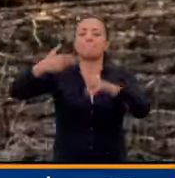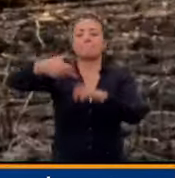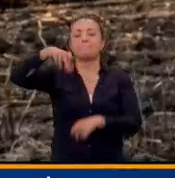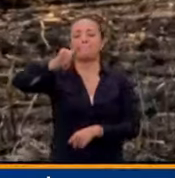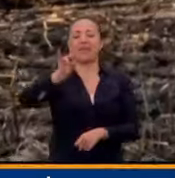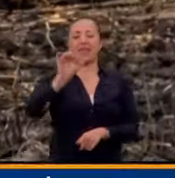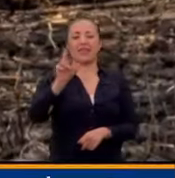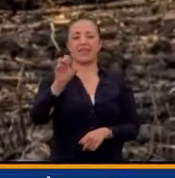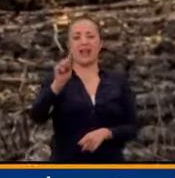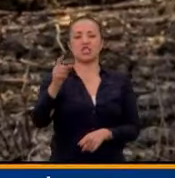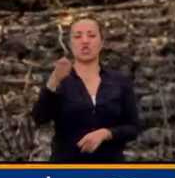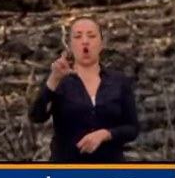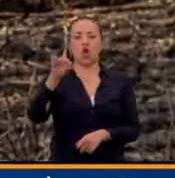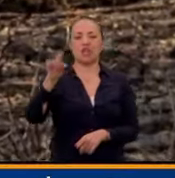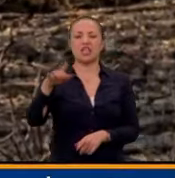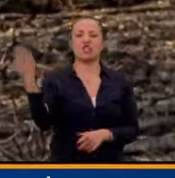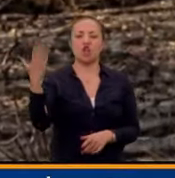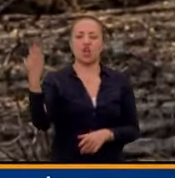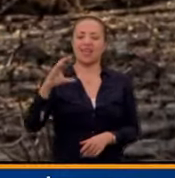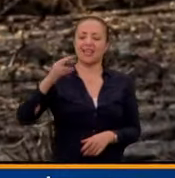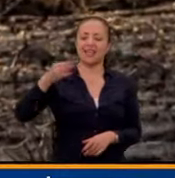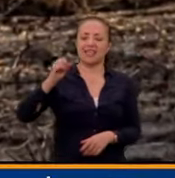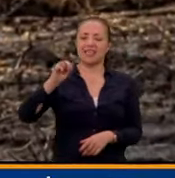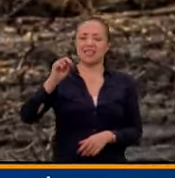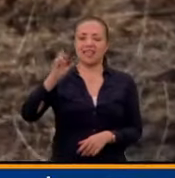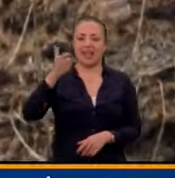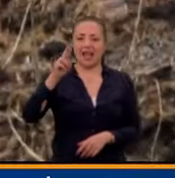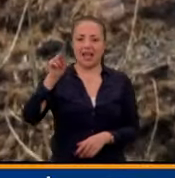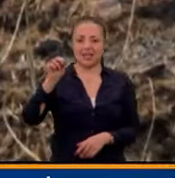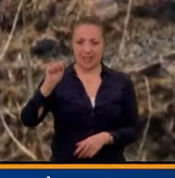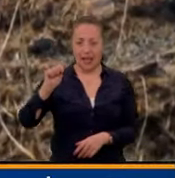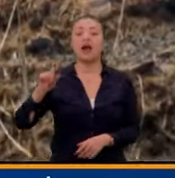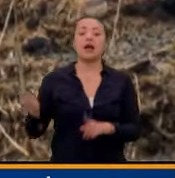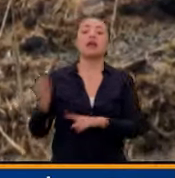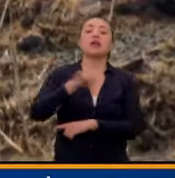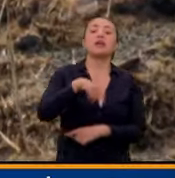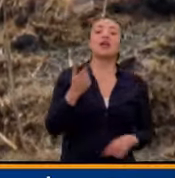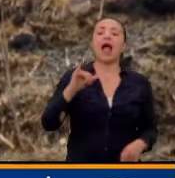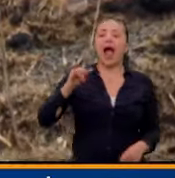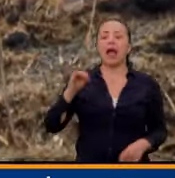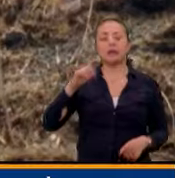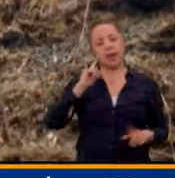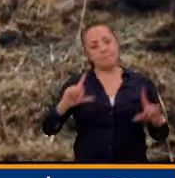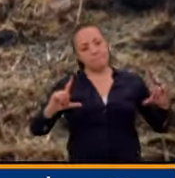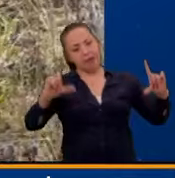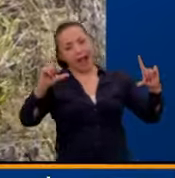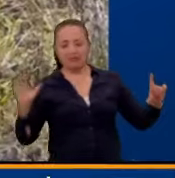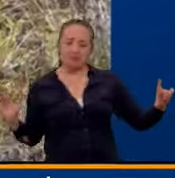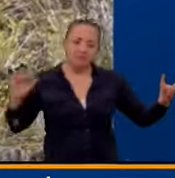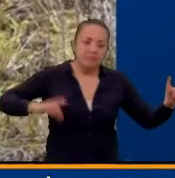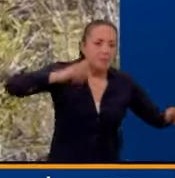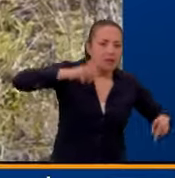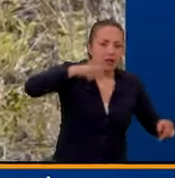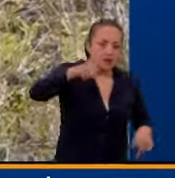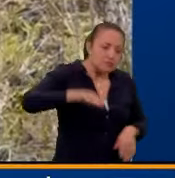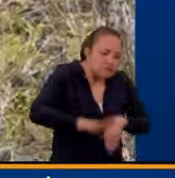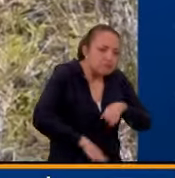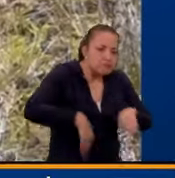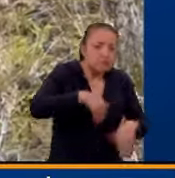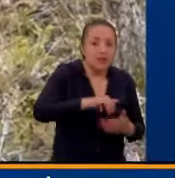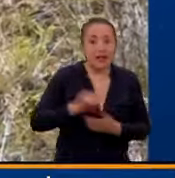Chingaza, y días después Jaime Vargas fotografió a este otro oso andino que visita el embalse de Chuza. El fotógrafo Diego